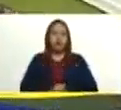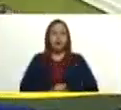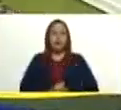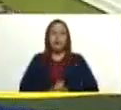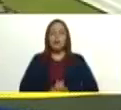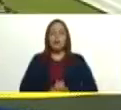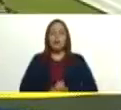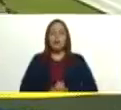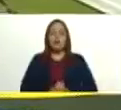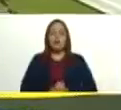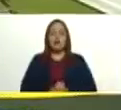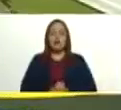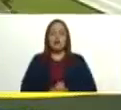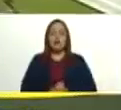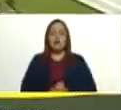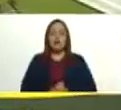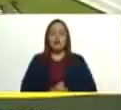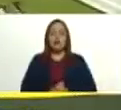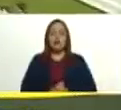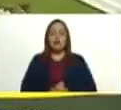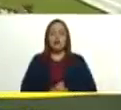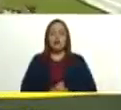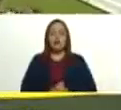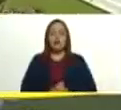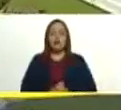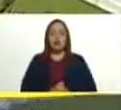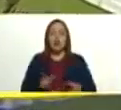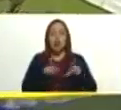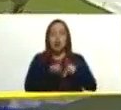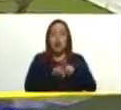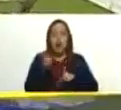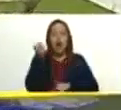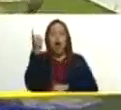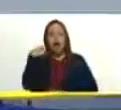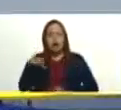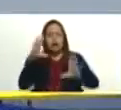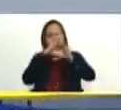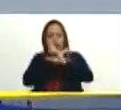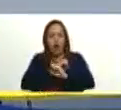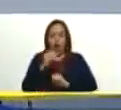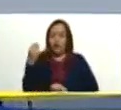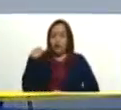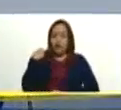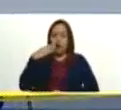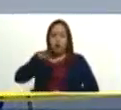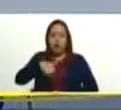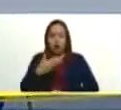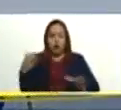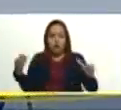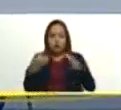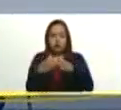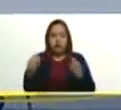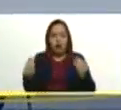as been advised last evening when I got in. Como se me dijo anoche. An understanding. Para lograr un acuerdo.